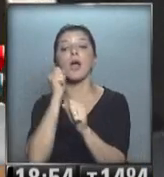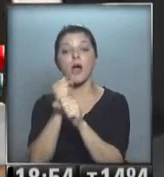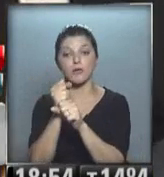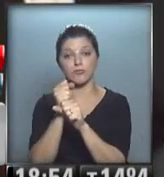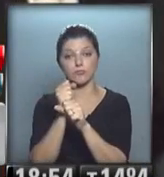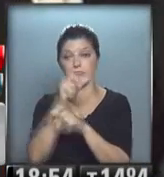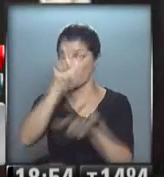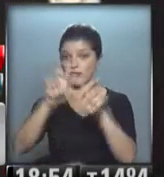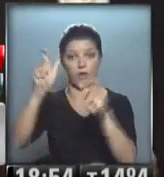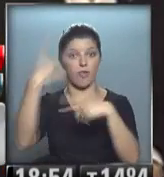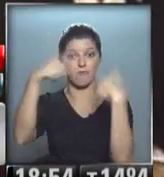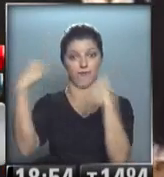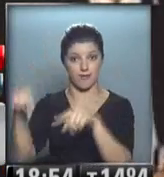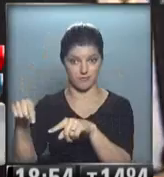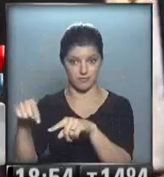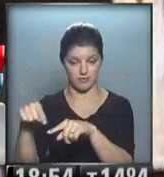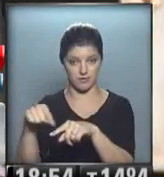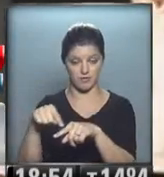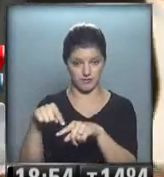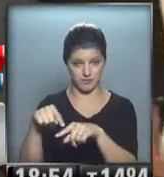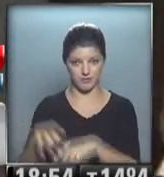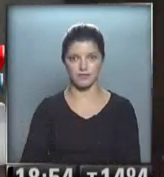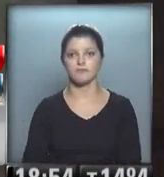operarios, trabajaron distinto tipo